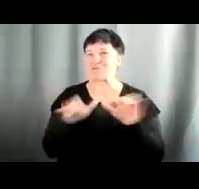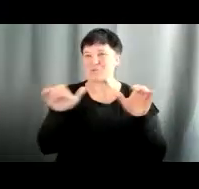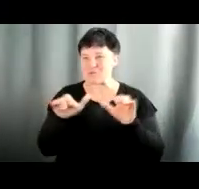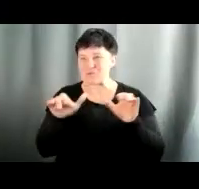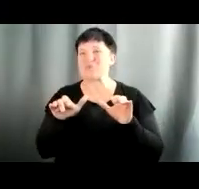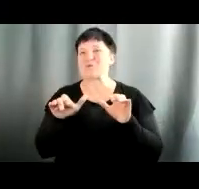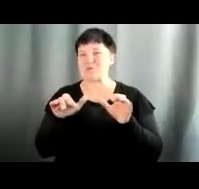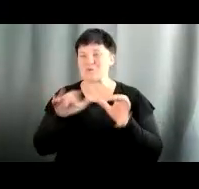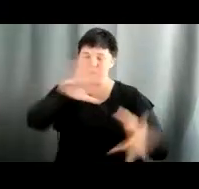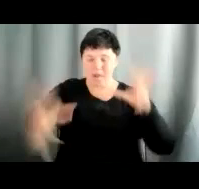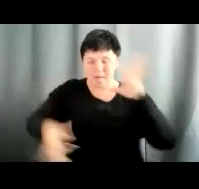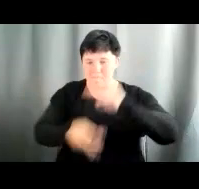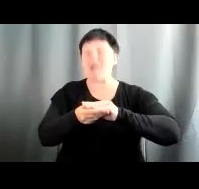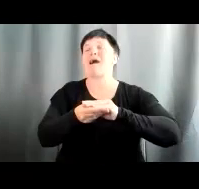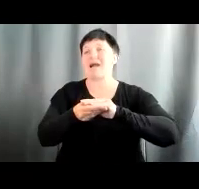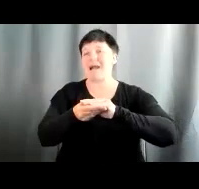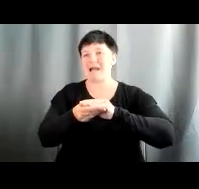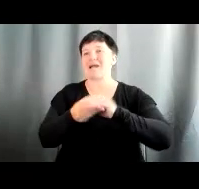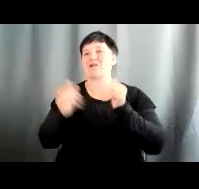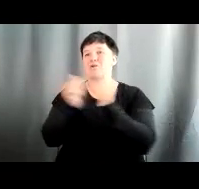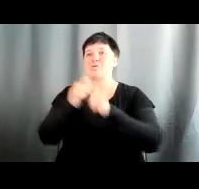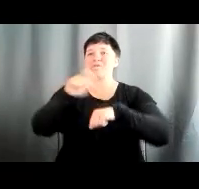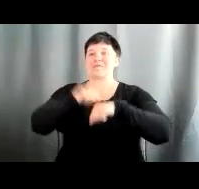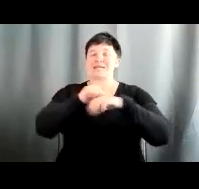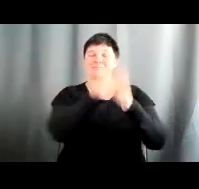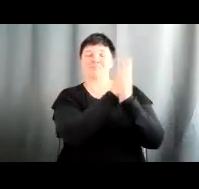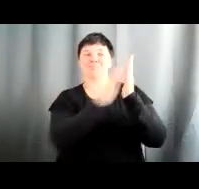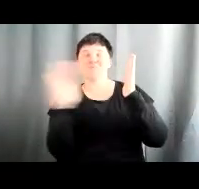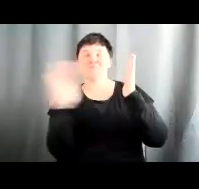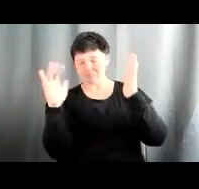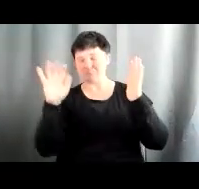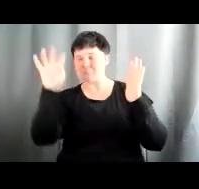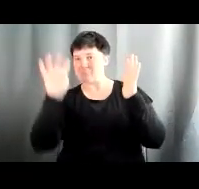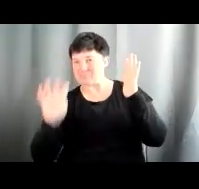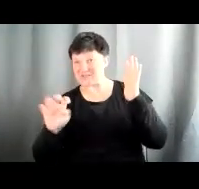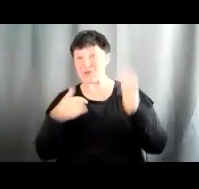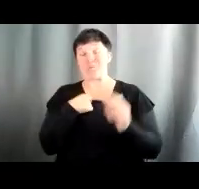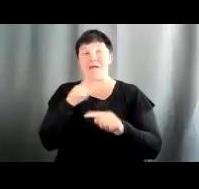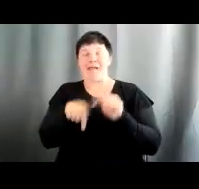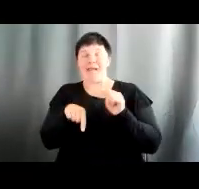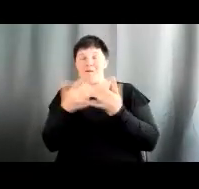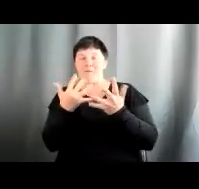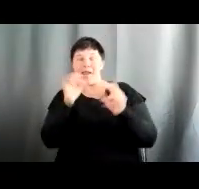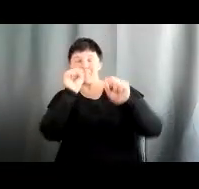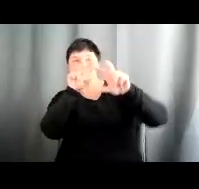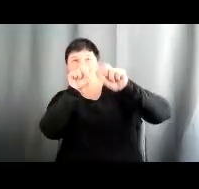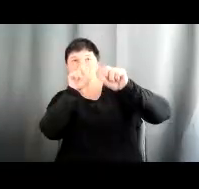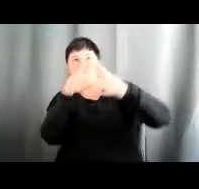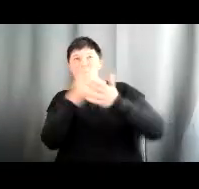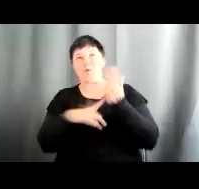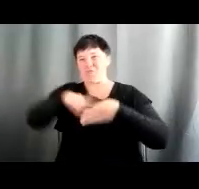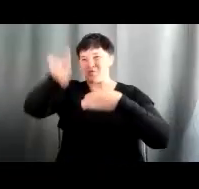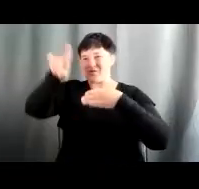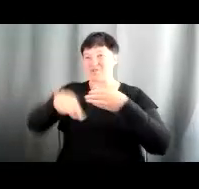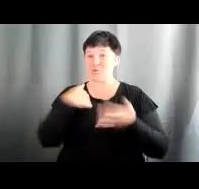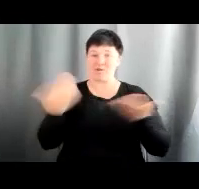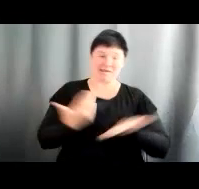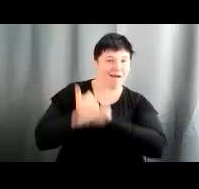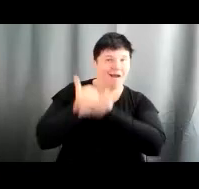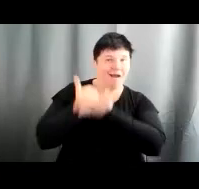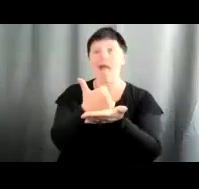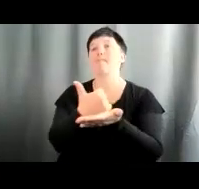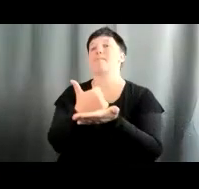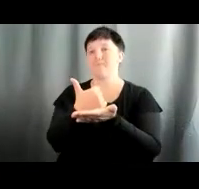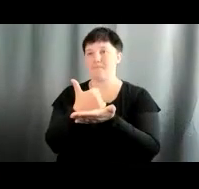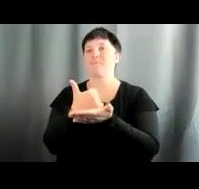combinada con los píxeles de series temporales, y estamos ansiosos por ver cuáles son los resultados. Estamos aquí para ayudar, estamos aquí